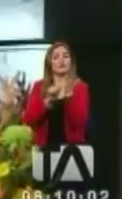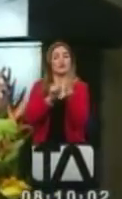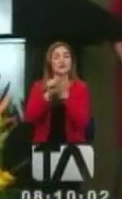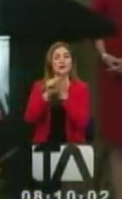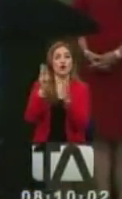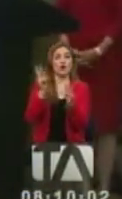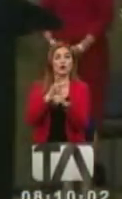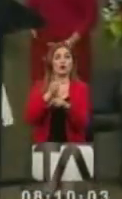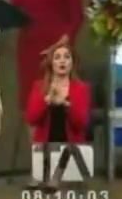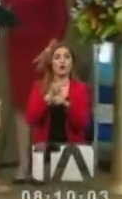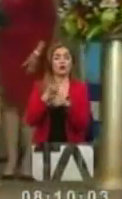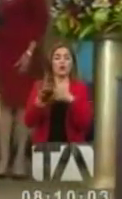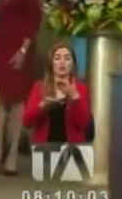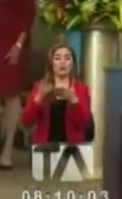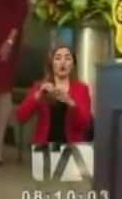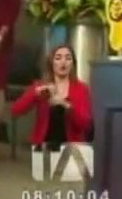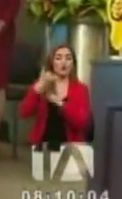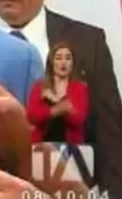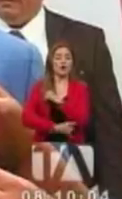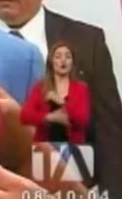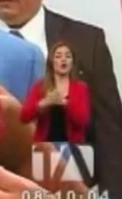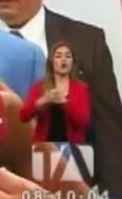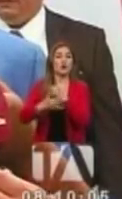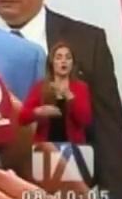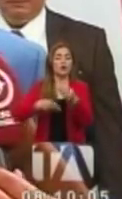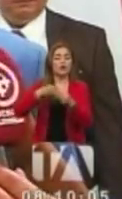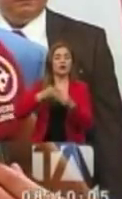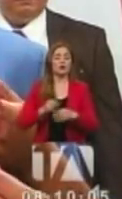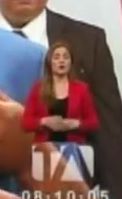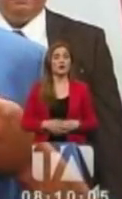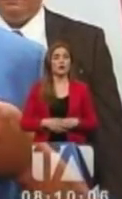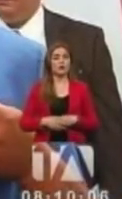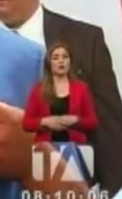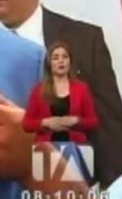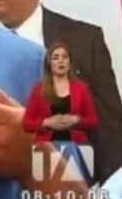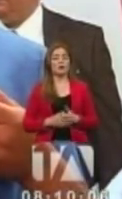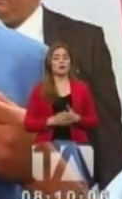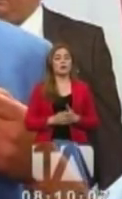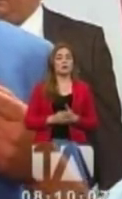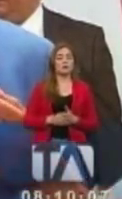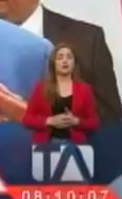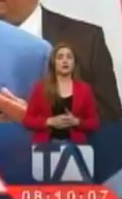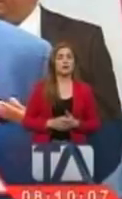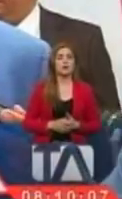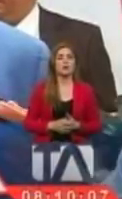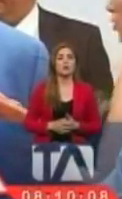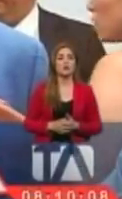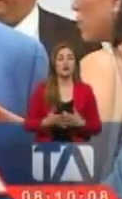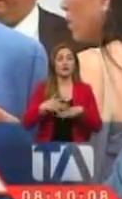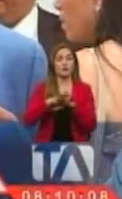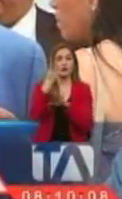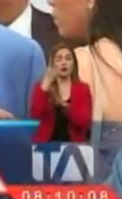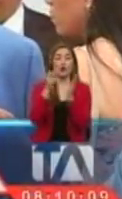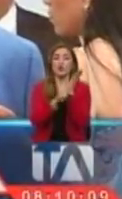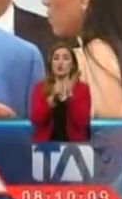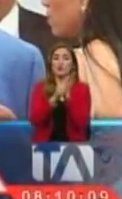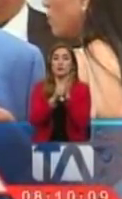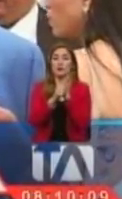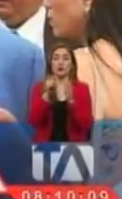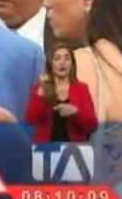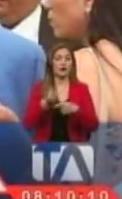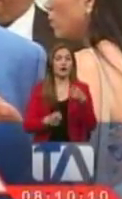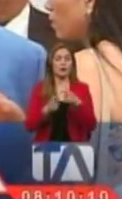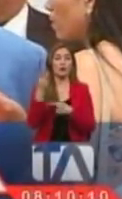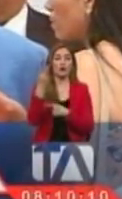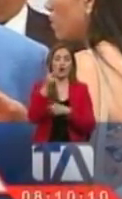ministerio de producción comercio exterior e inversiones de que va a depender eficiencia tenemos que buscar eficiencias y si se fusionan dos ministerios no puedes